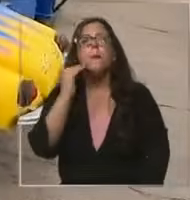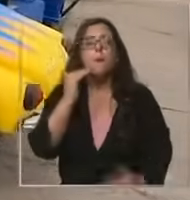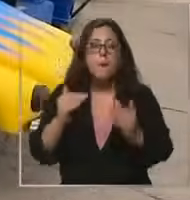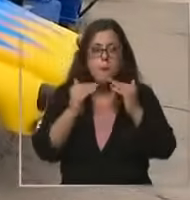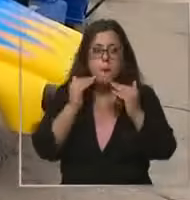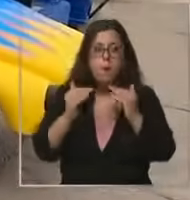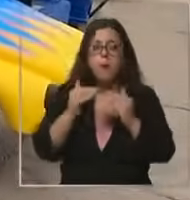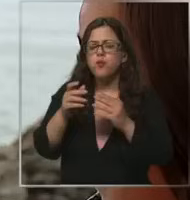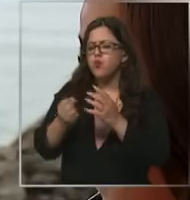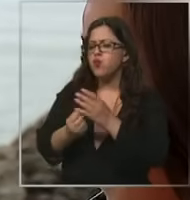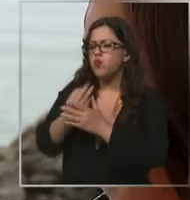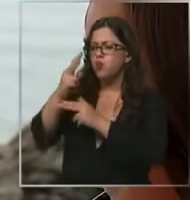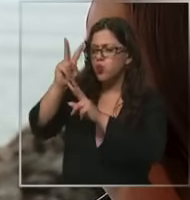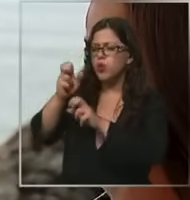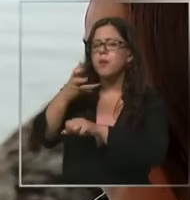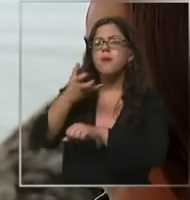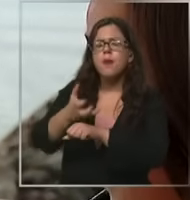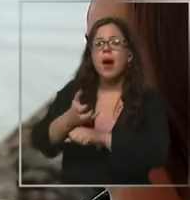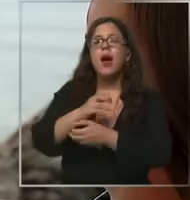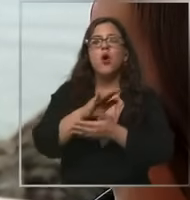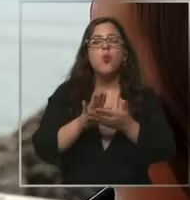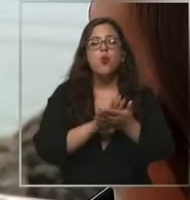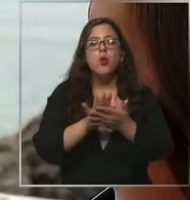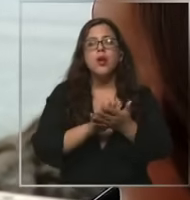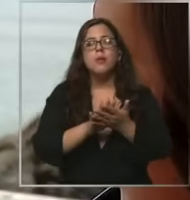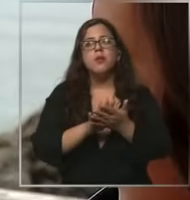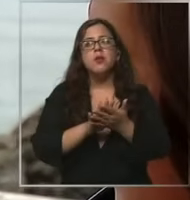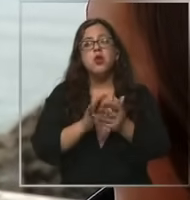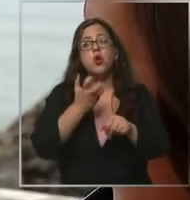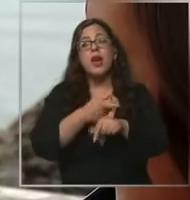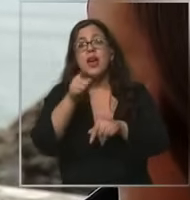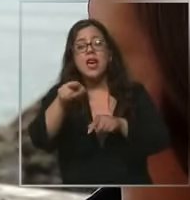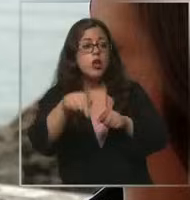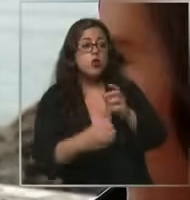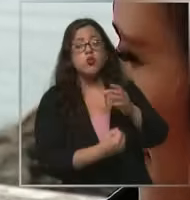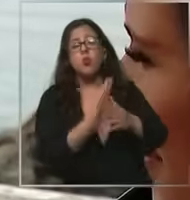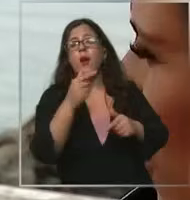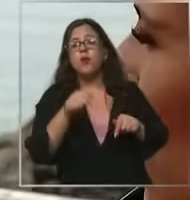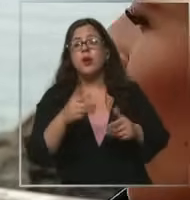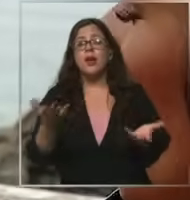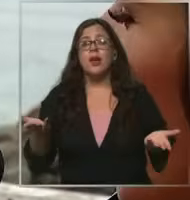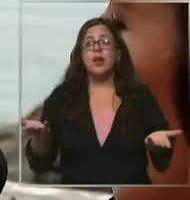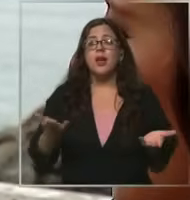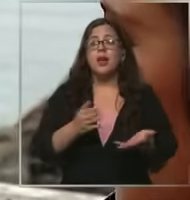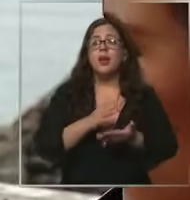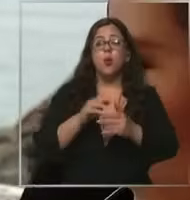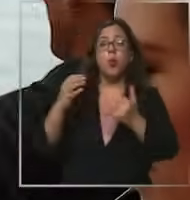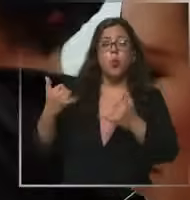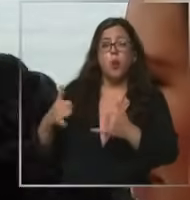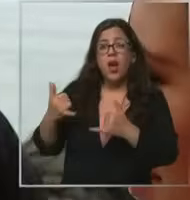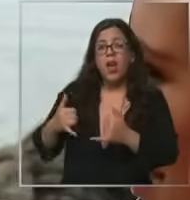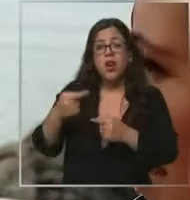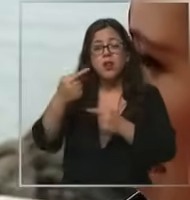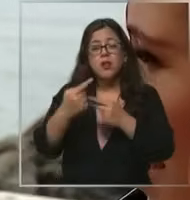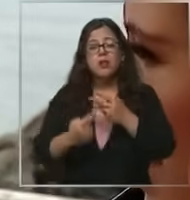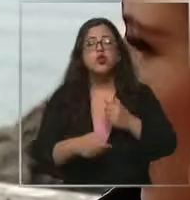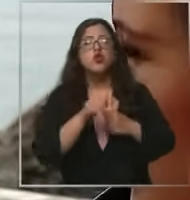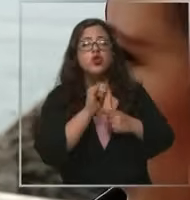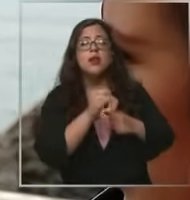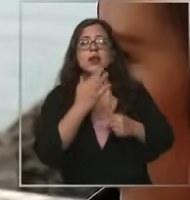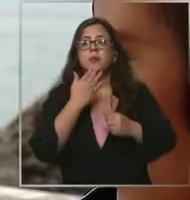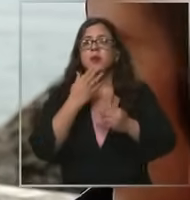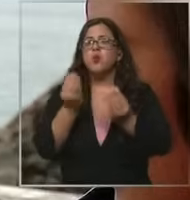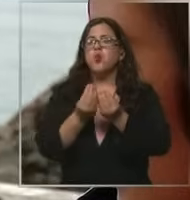Harta cosa novedosa, po. Para lo que hay allá, todo esto es novedoso. Po. Estar aquí con los al aire. Juego. Los juegos, montón